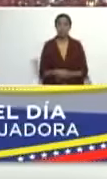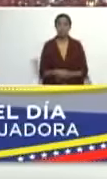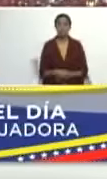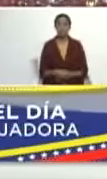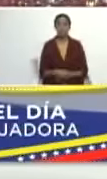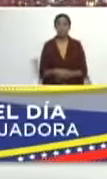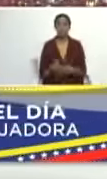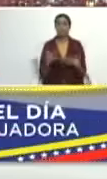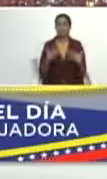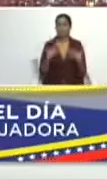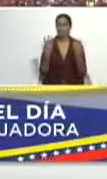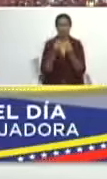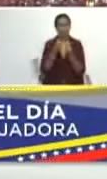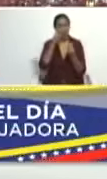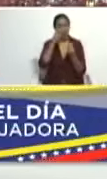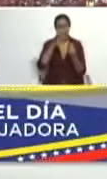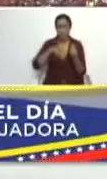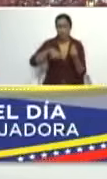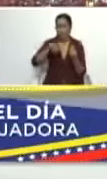Bueno, veníamos con el pueblo marchando.